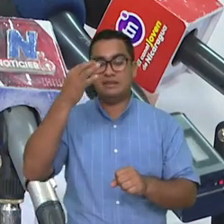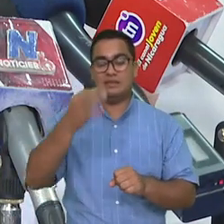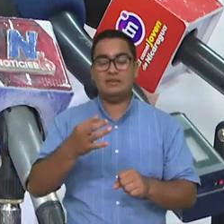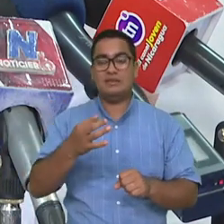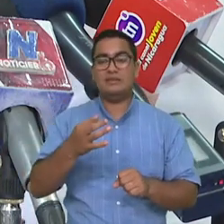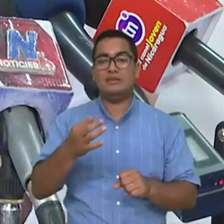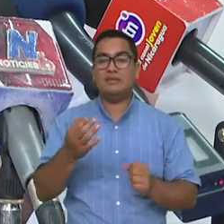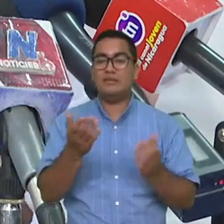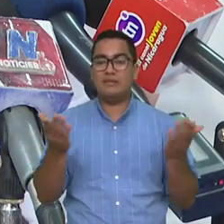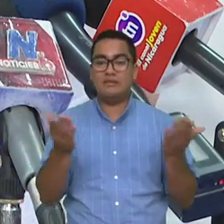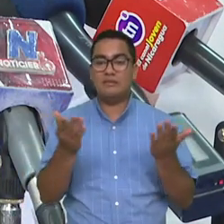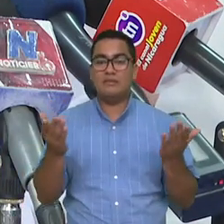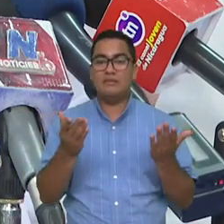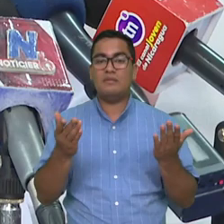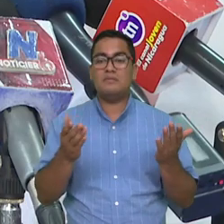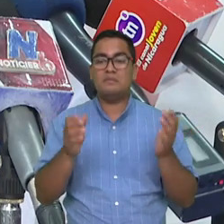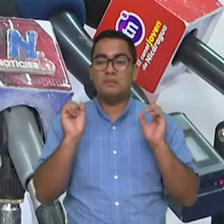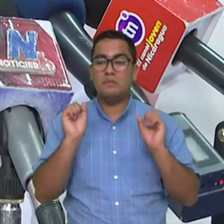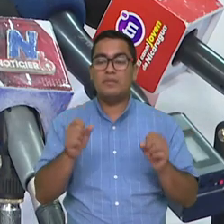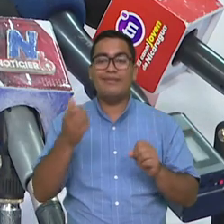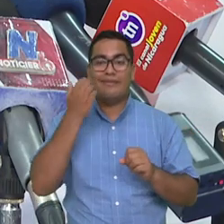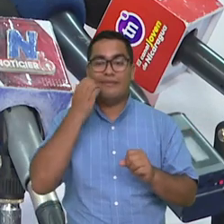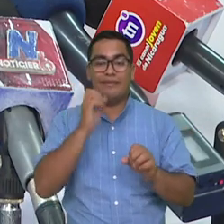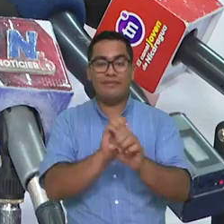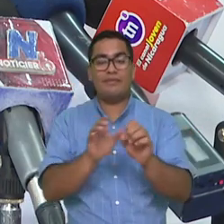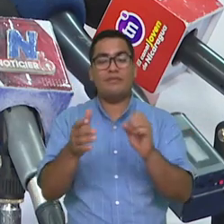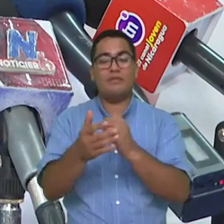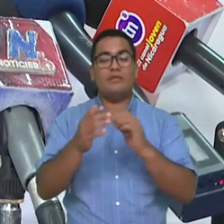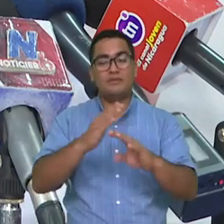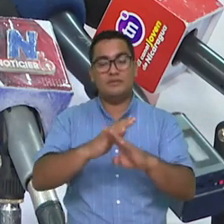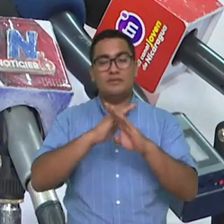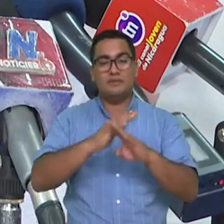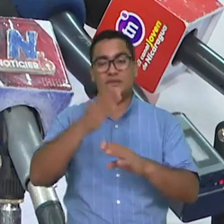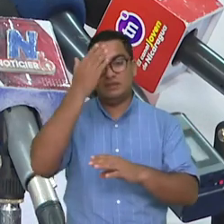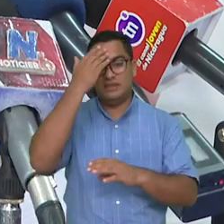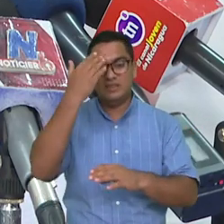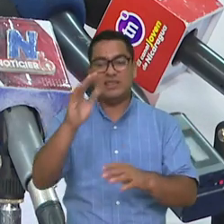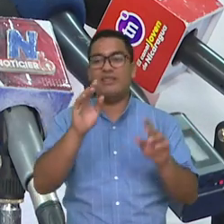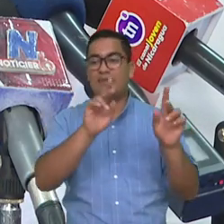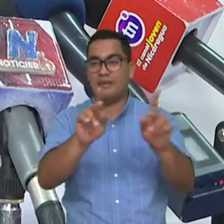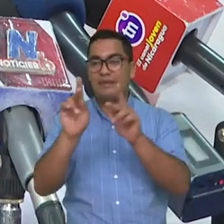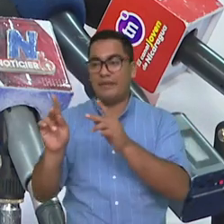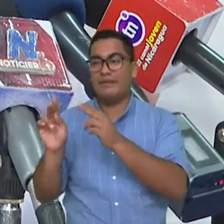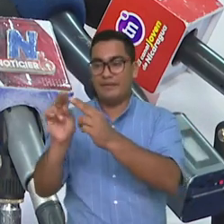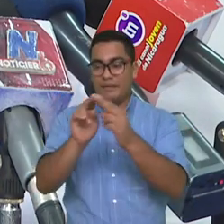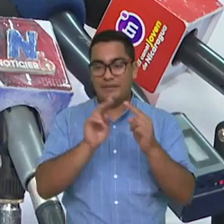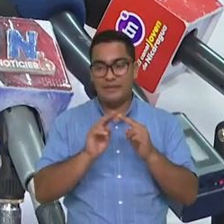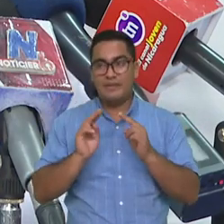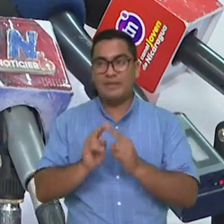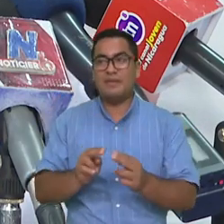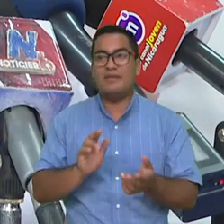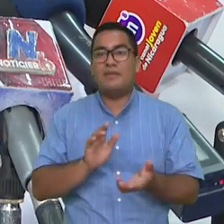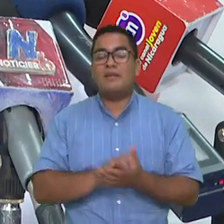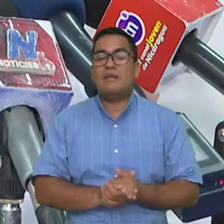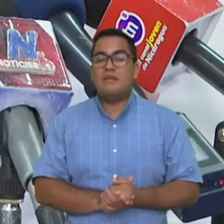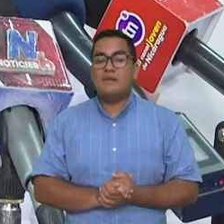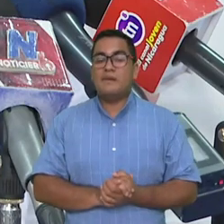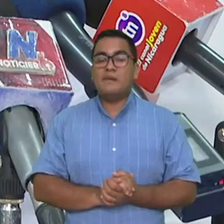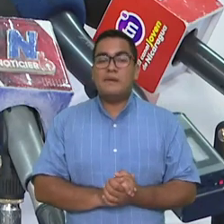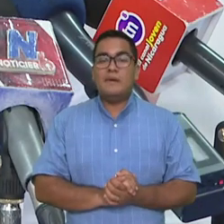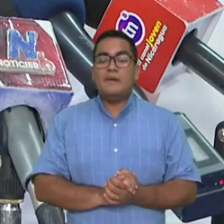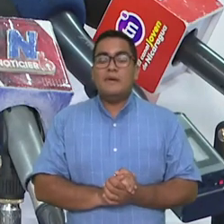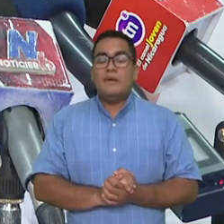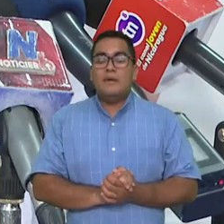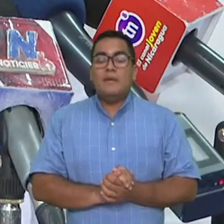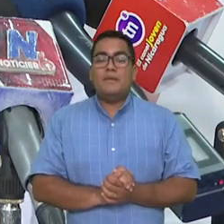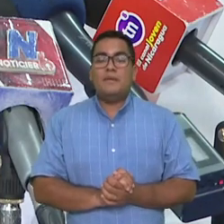vamos a lograr esta contención porque tenemos identificado todos los contactos. En este momento nosotros